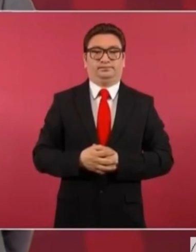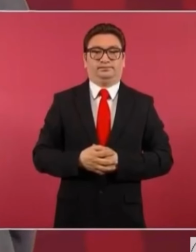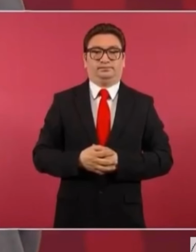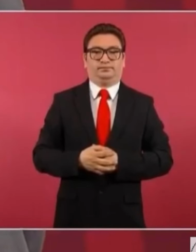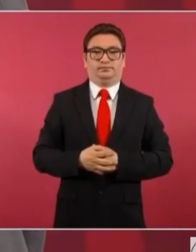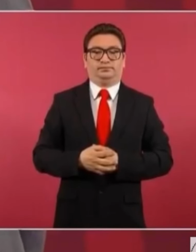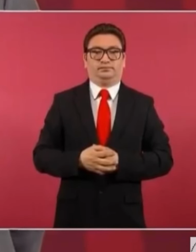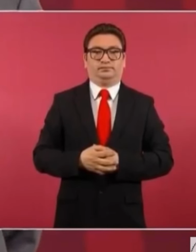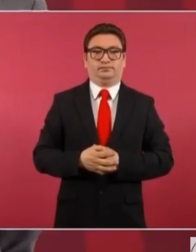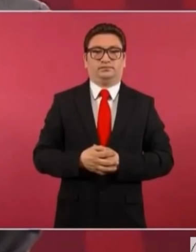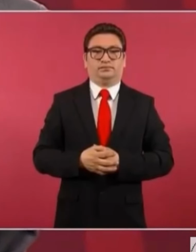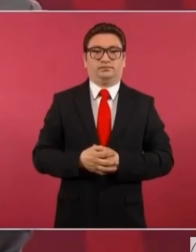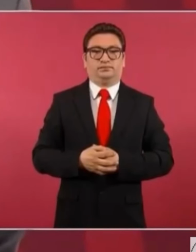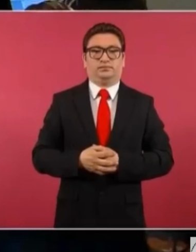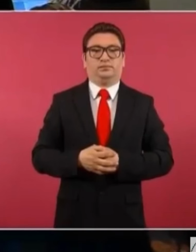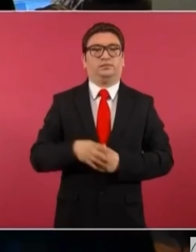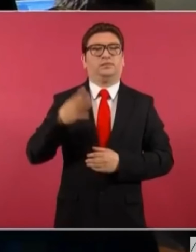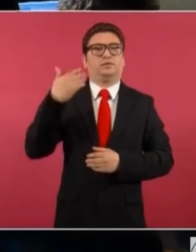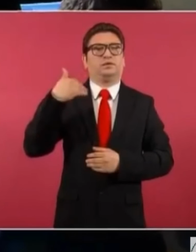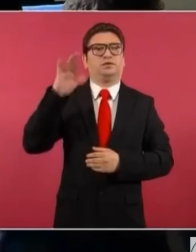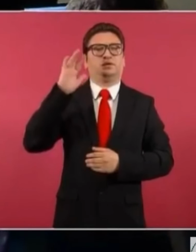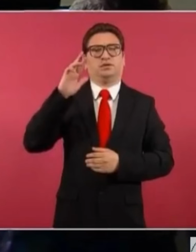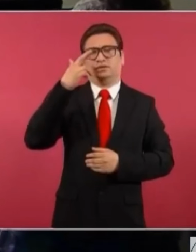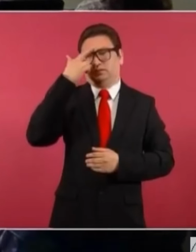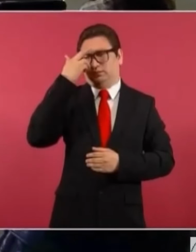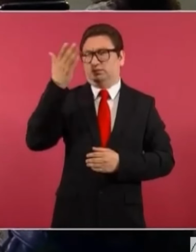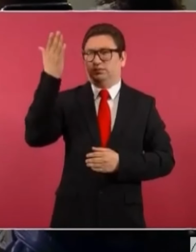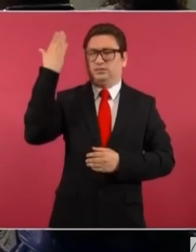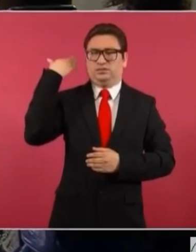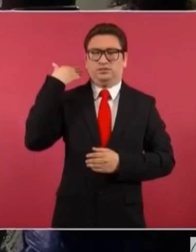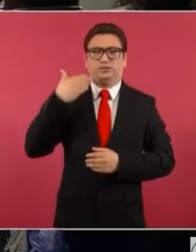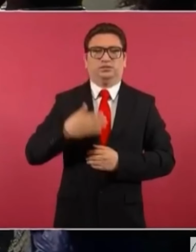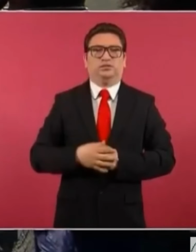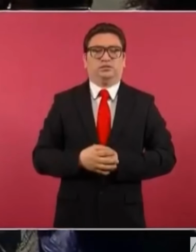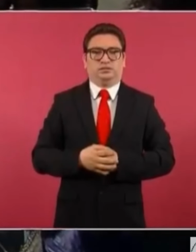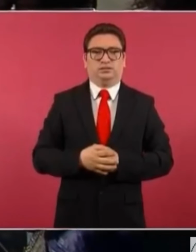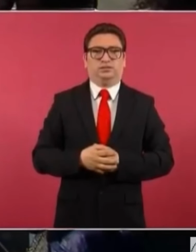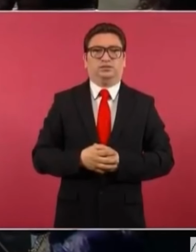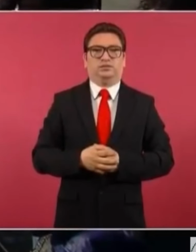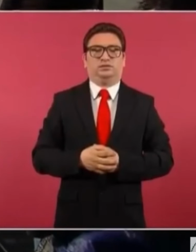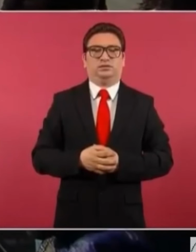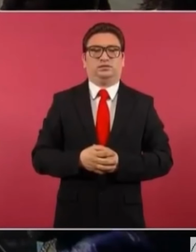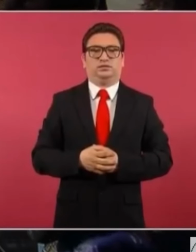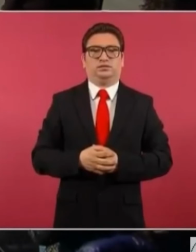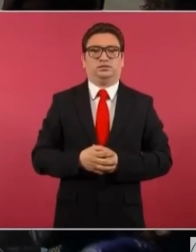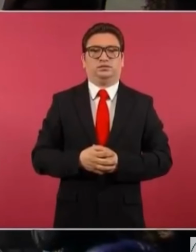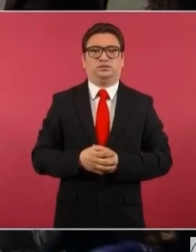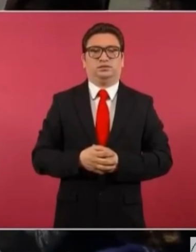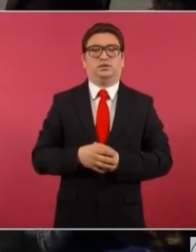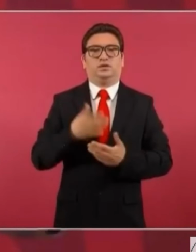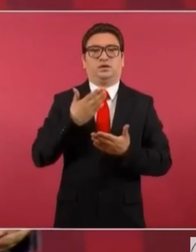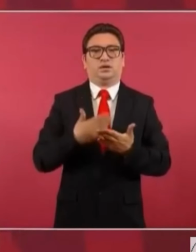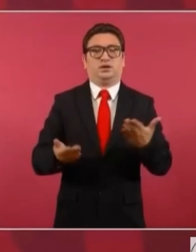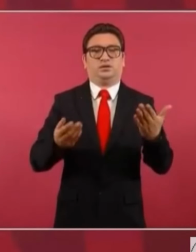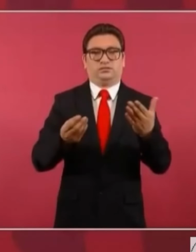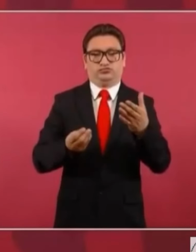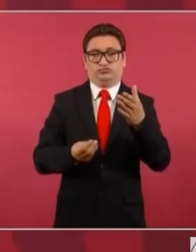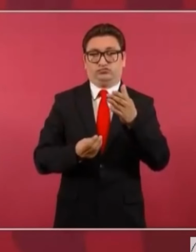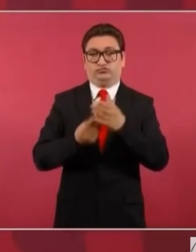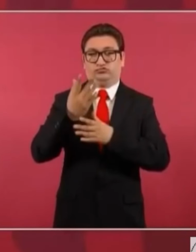Lo que fue en su momento, pero con las nuevas